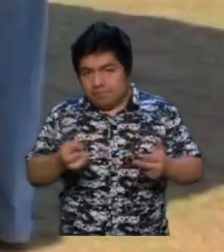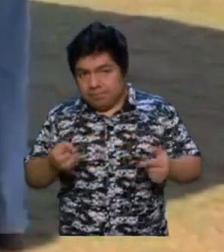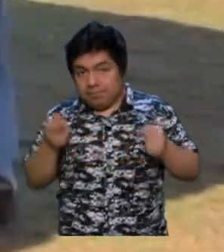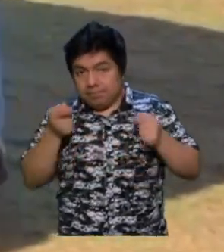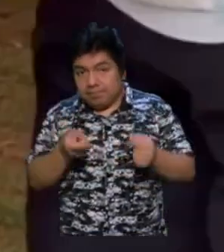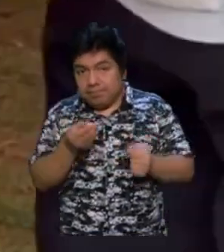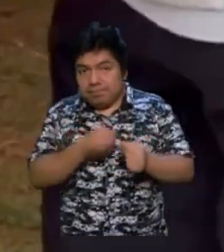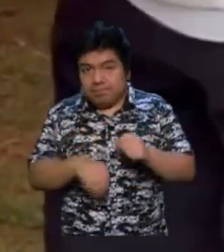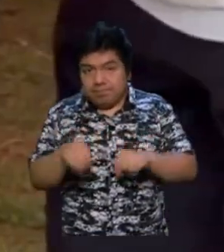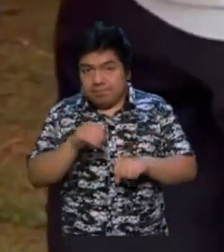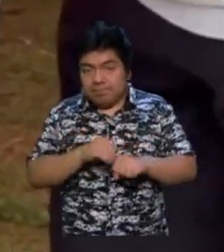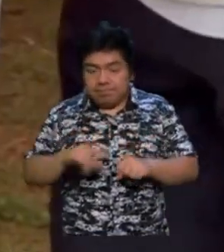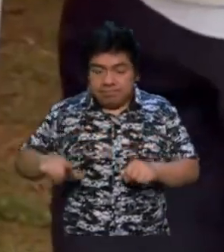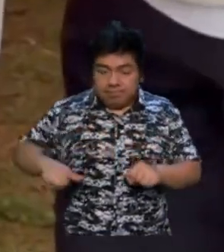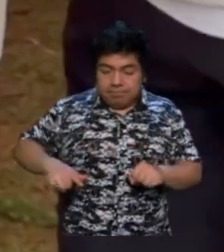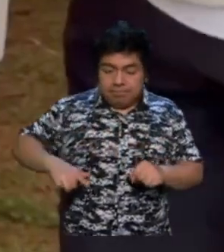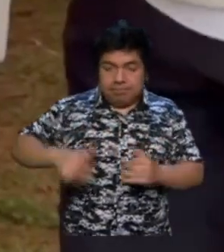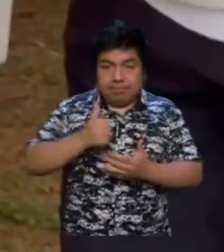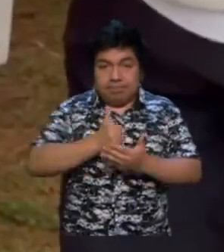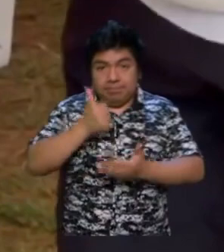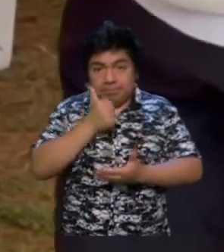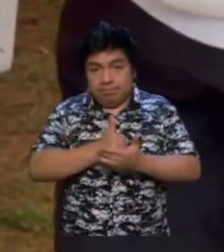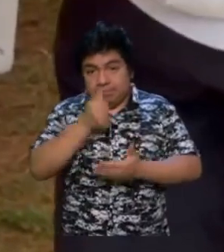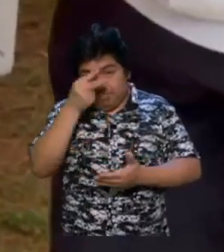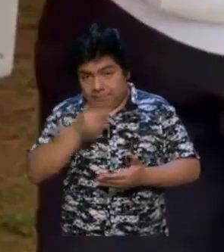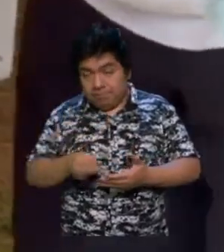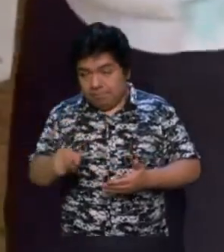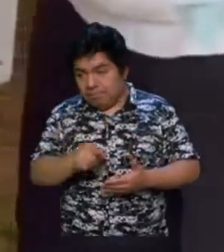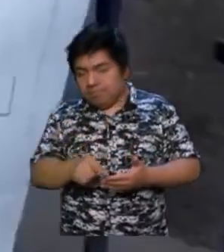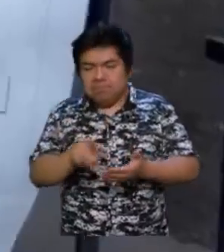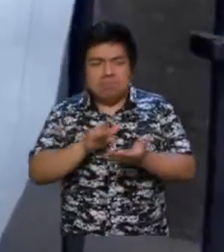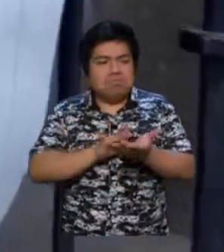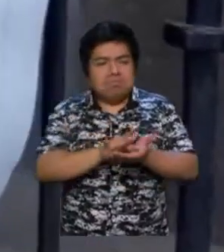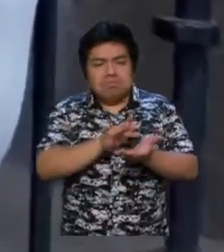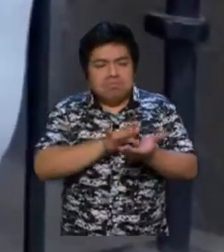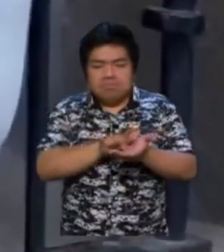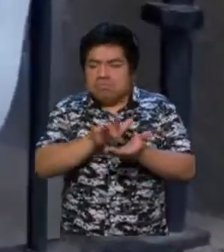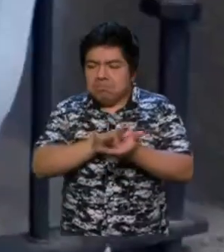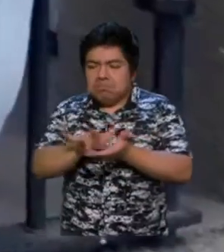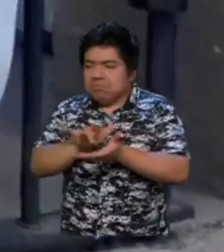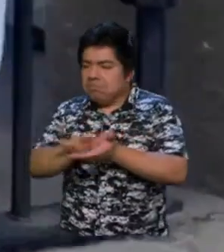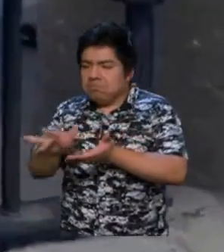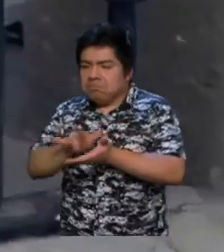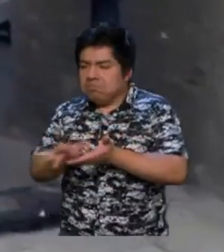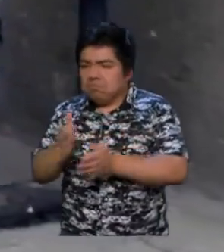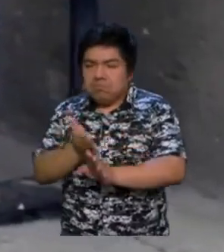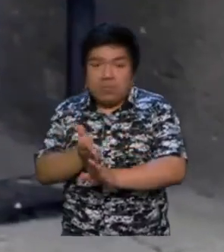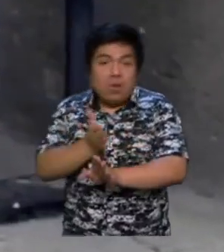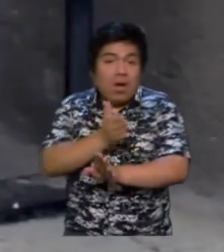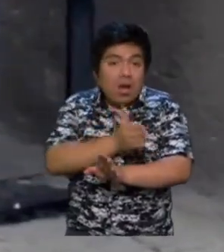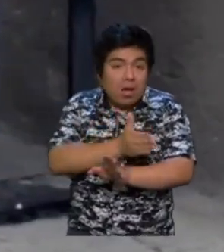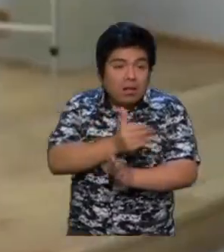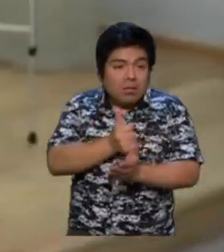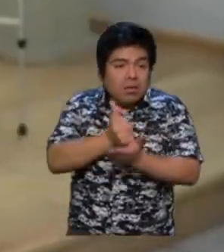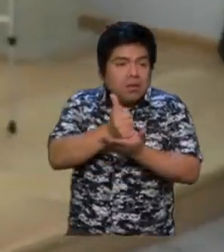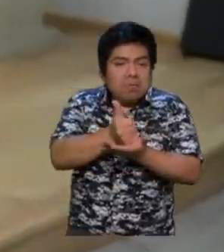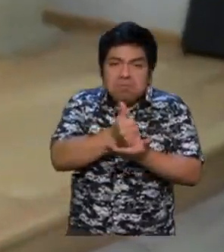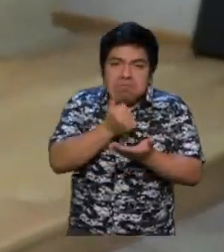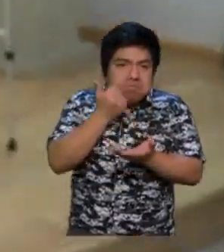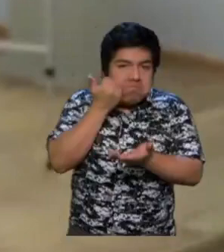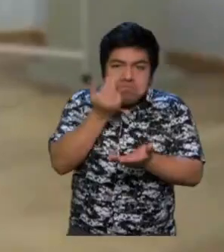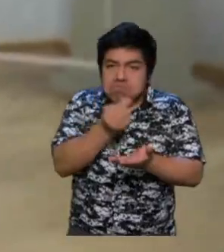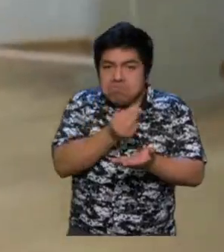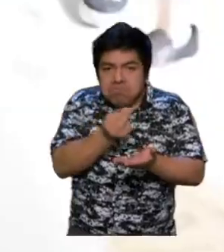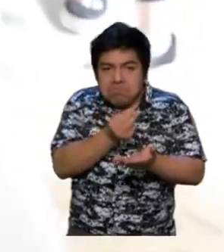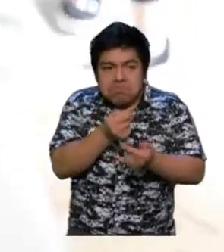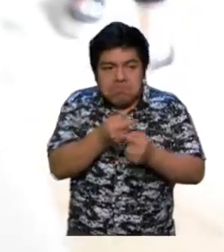Esto implica que el gobierno de la ciudad estará apoyando en lo que se requiera, en la fase previa, apoyando en lo que se